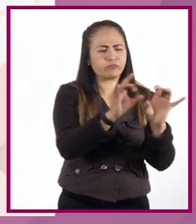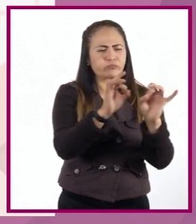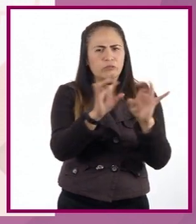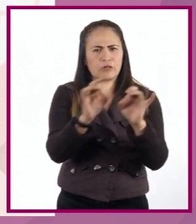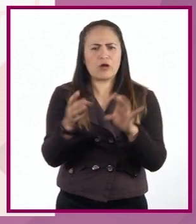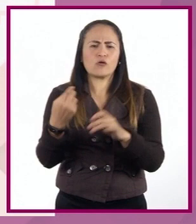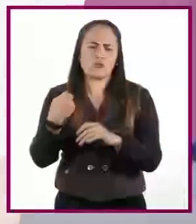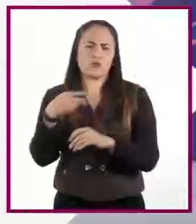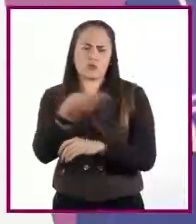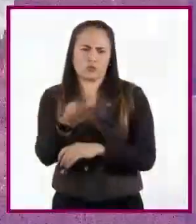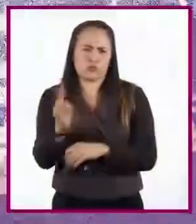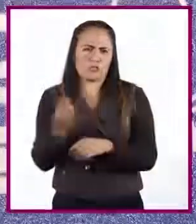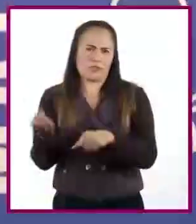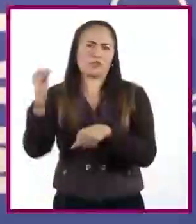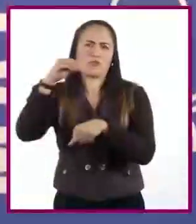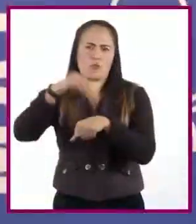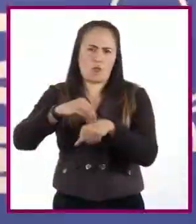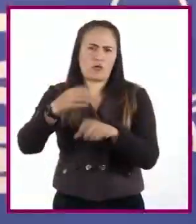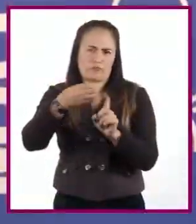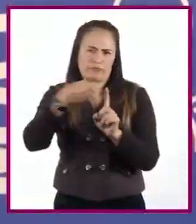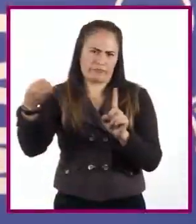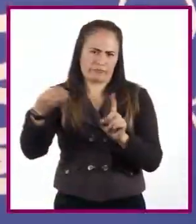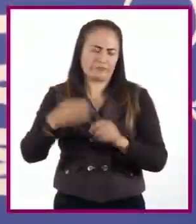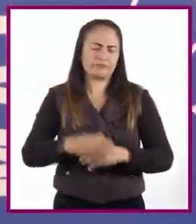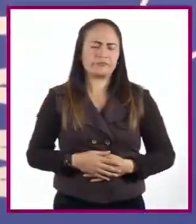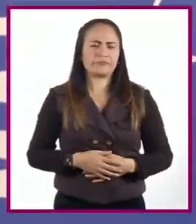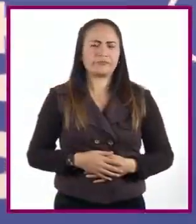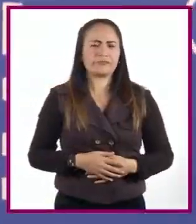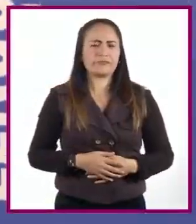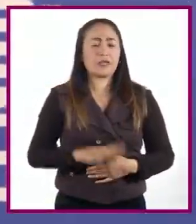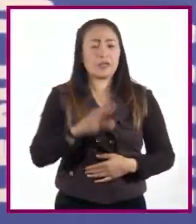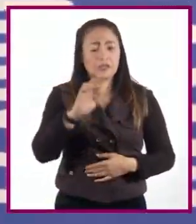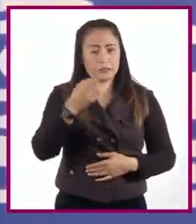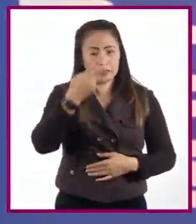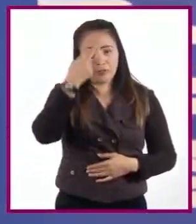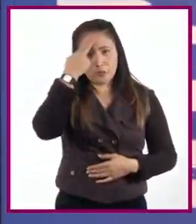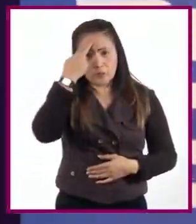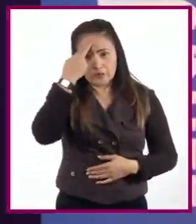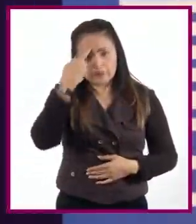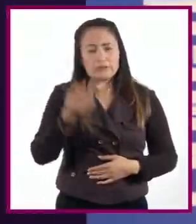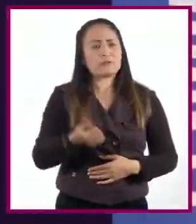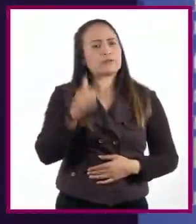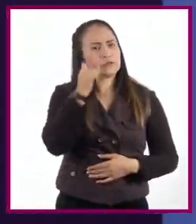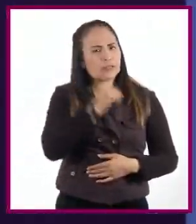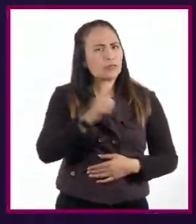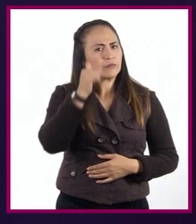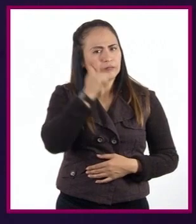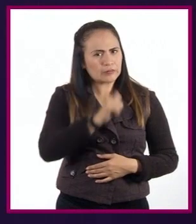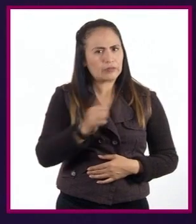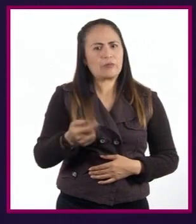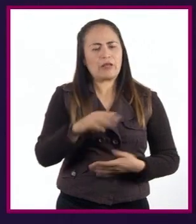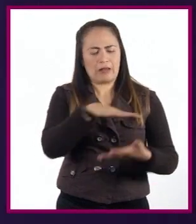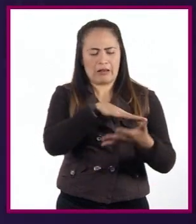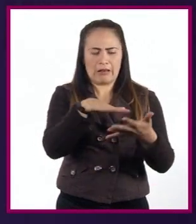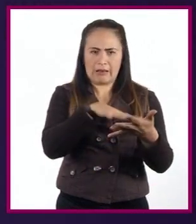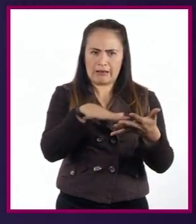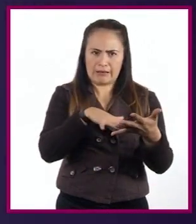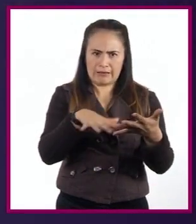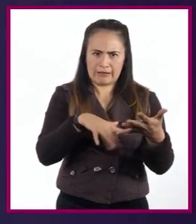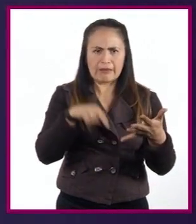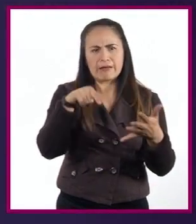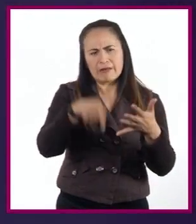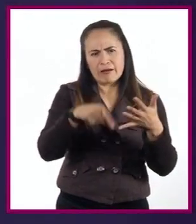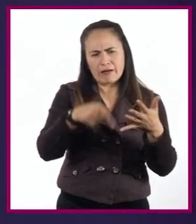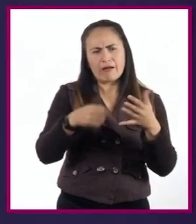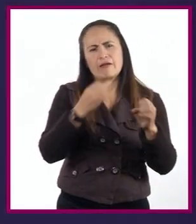ustedes realizaron. No olviden que es recomendable consultar y leer notas de medios